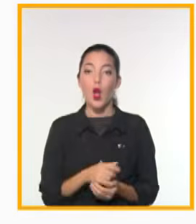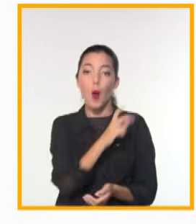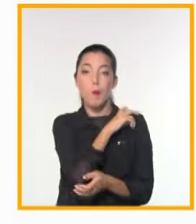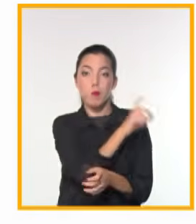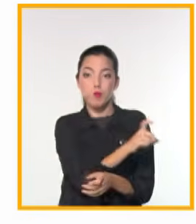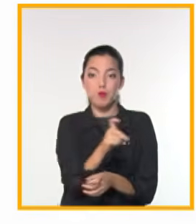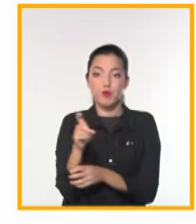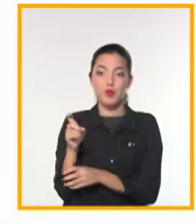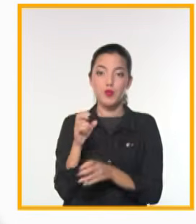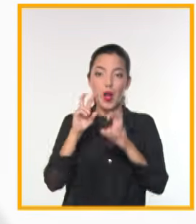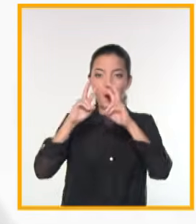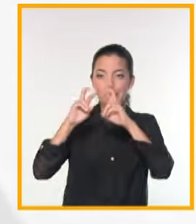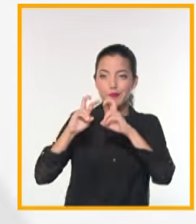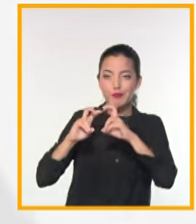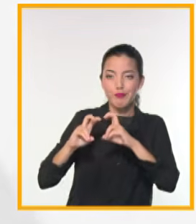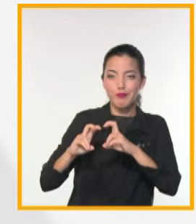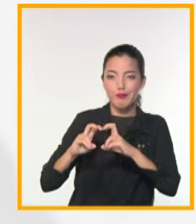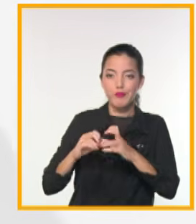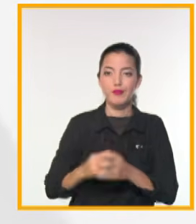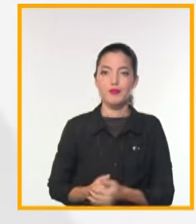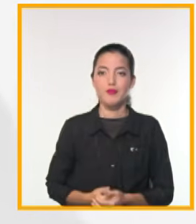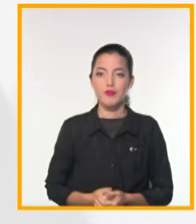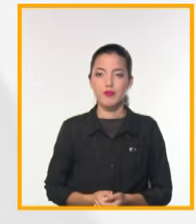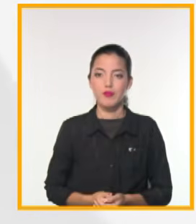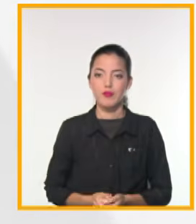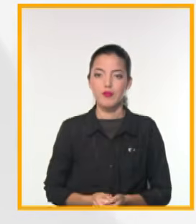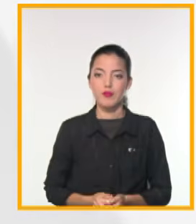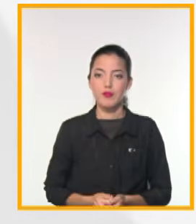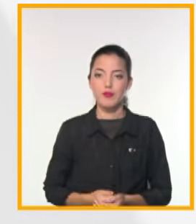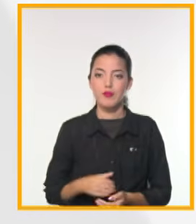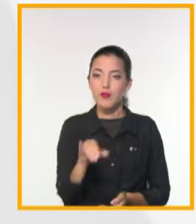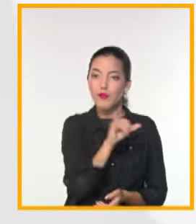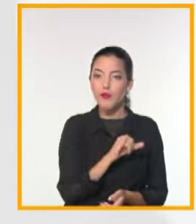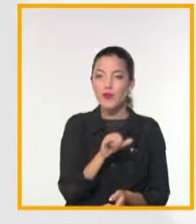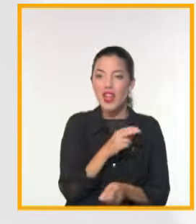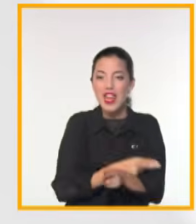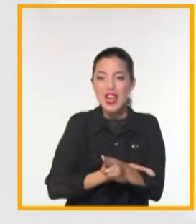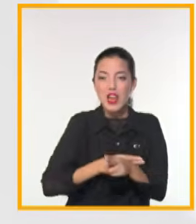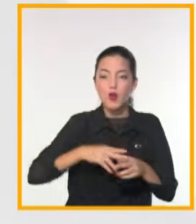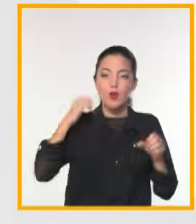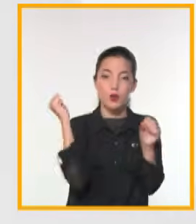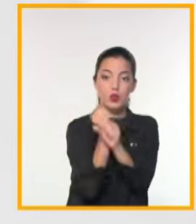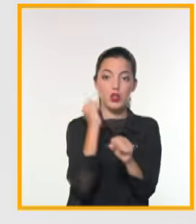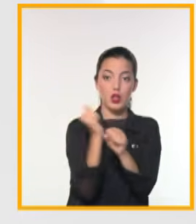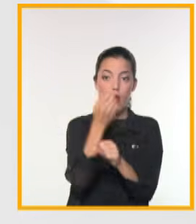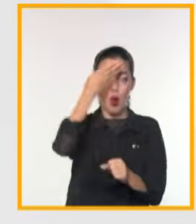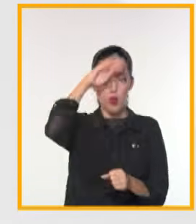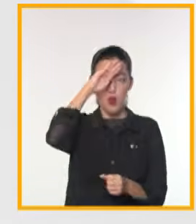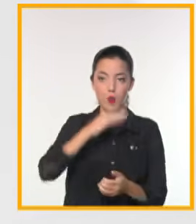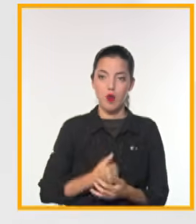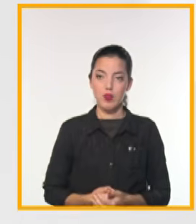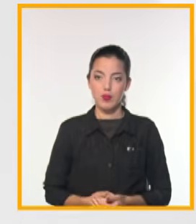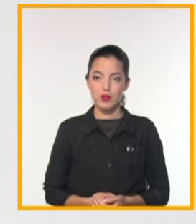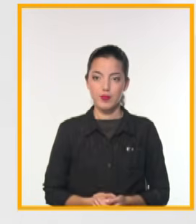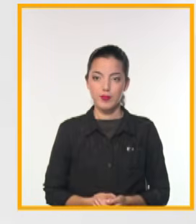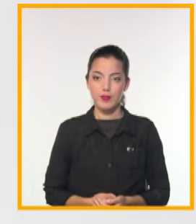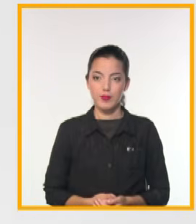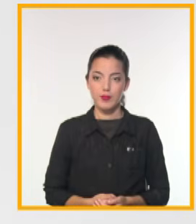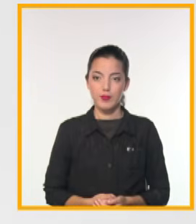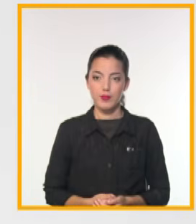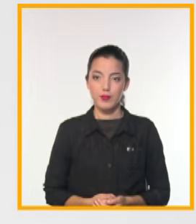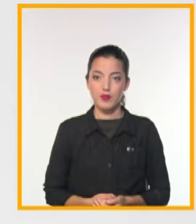del Instituto Pedro Curie. Héroe del Trabajo de la República de Cuba. Medalla Hazaña